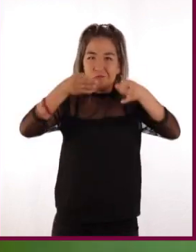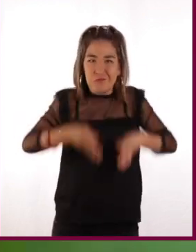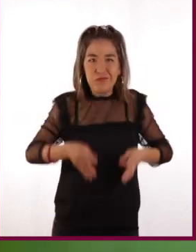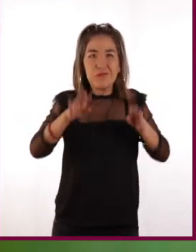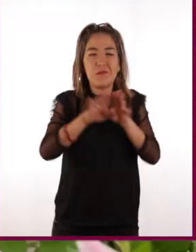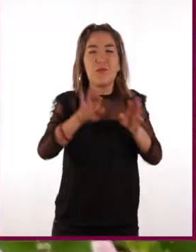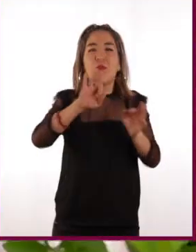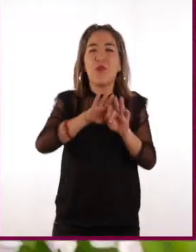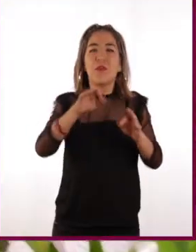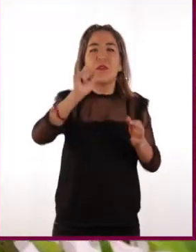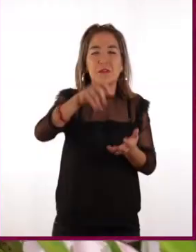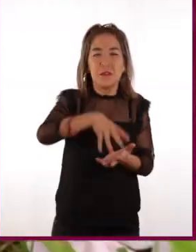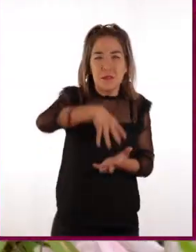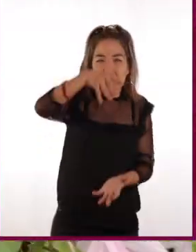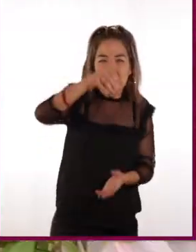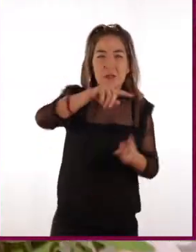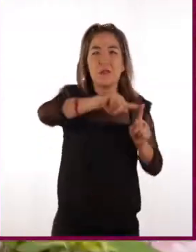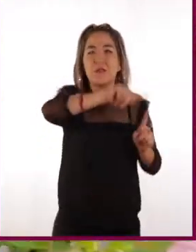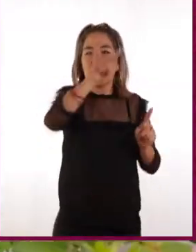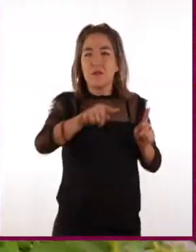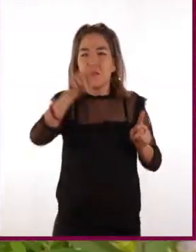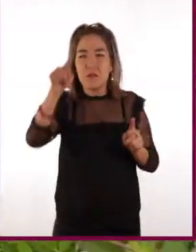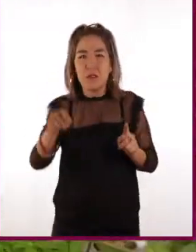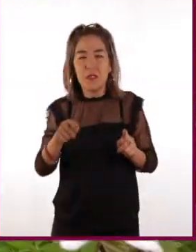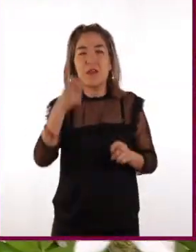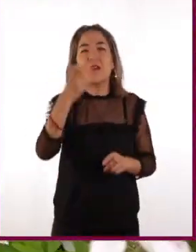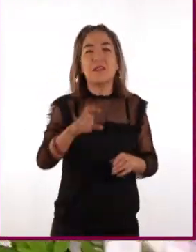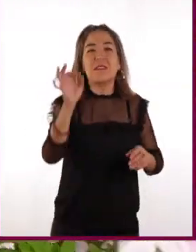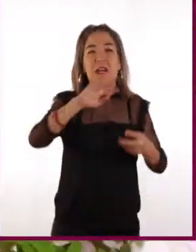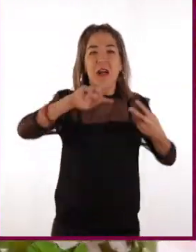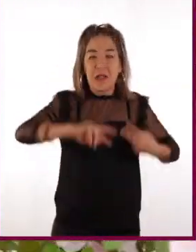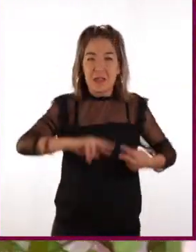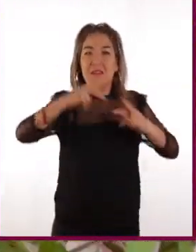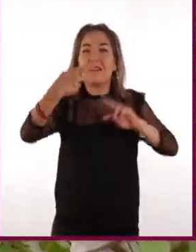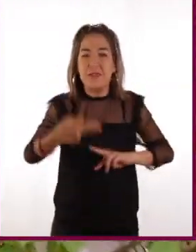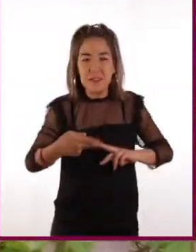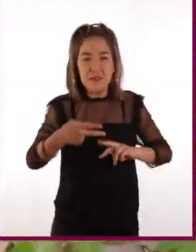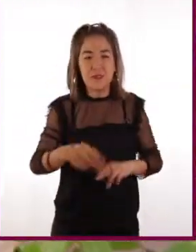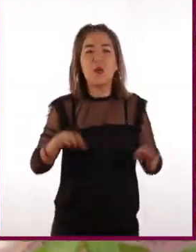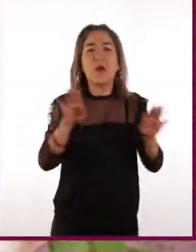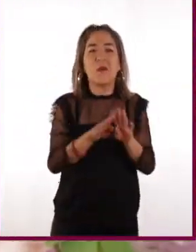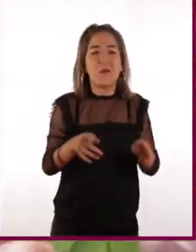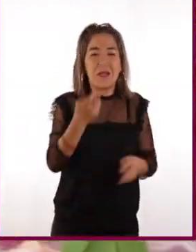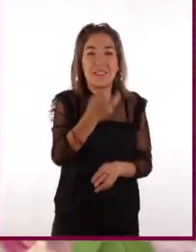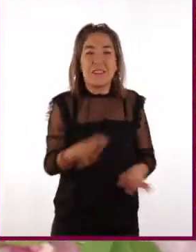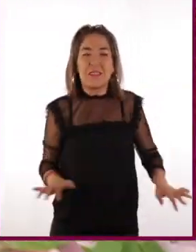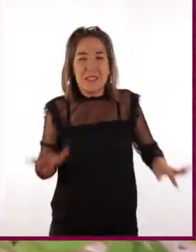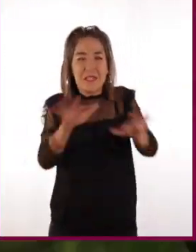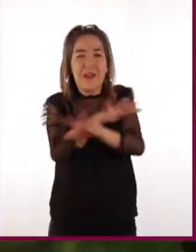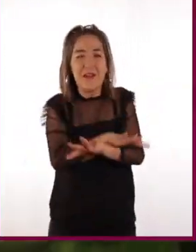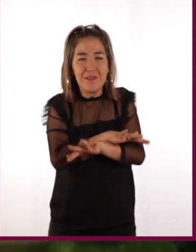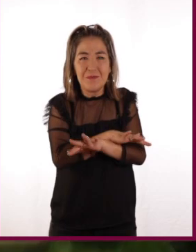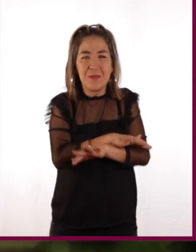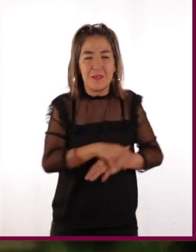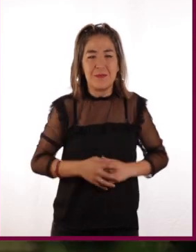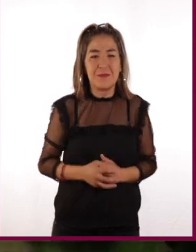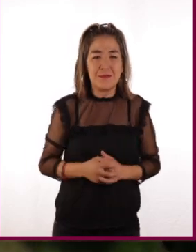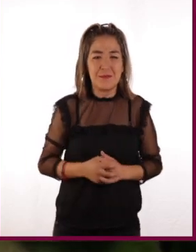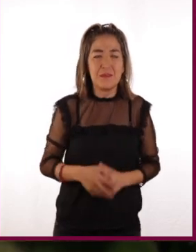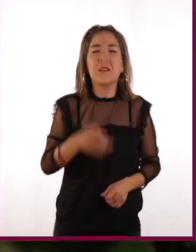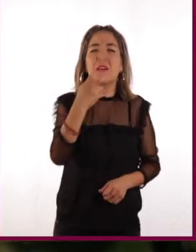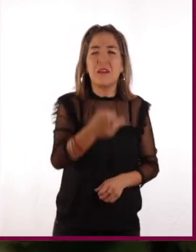formales y correctamente geométricas, y luego tenemos corrientes que al contrario empiezan a desafiar esto,